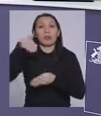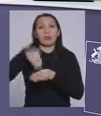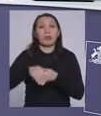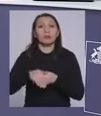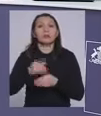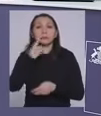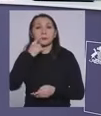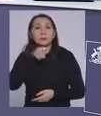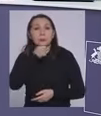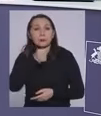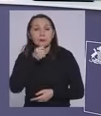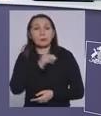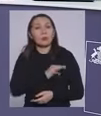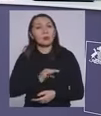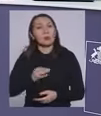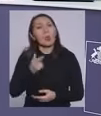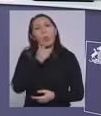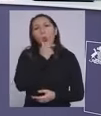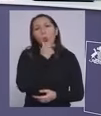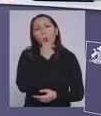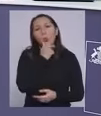Buenas tardes, ministro.